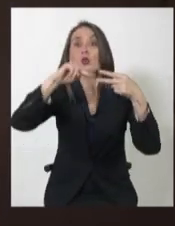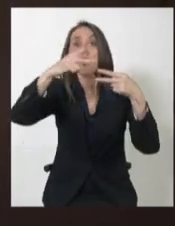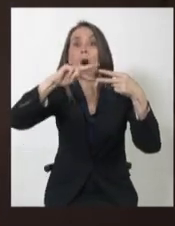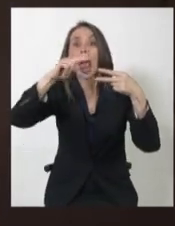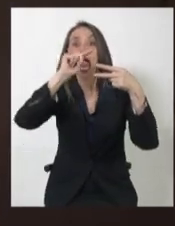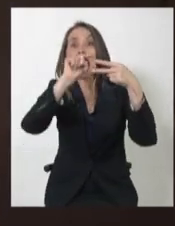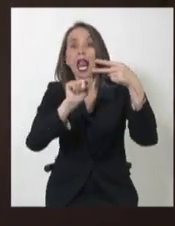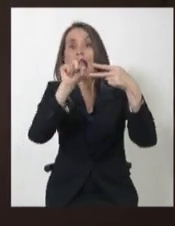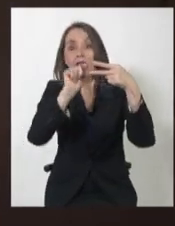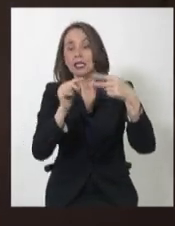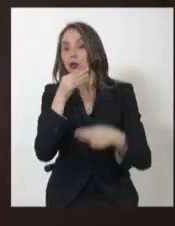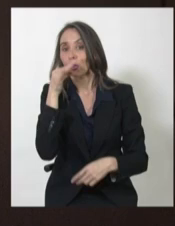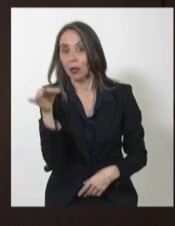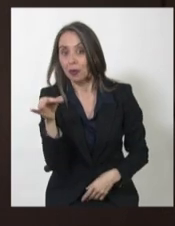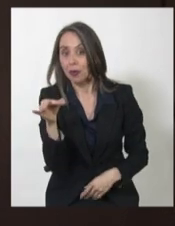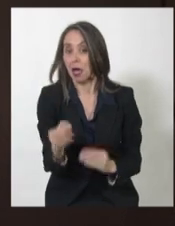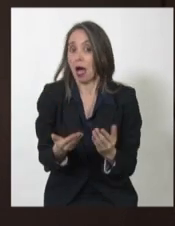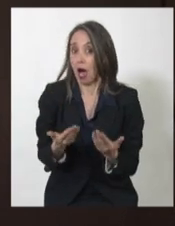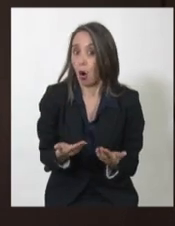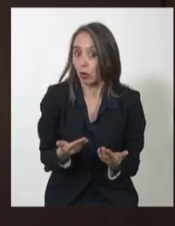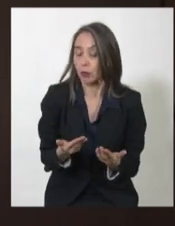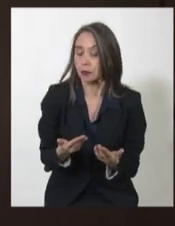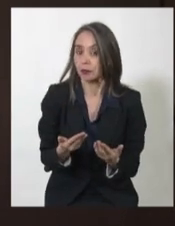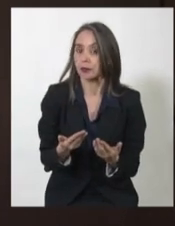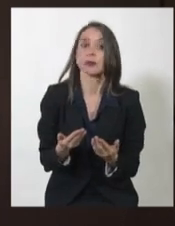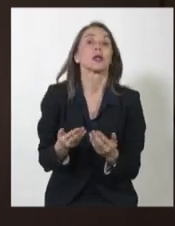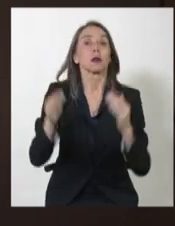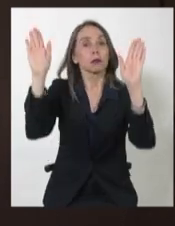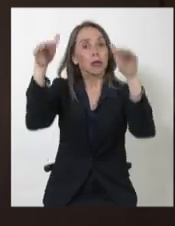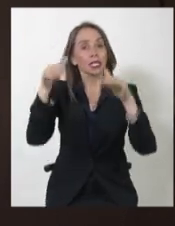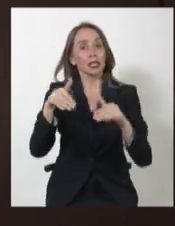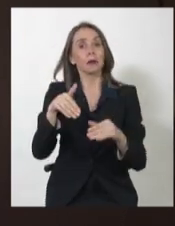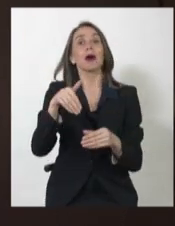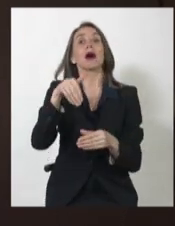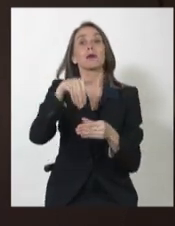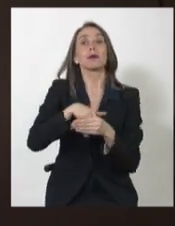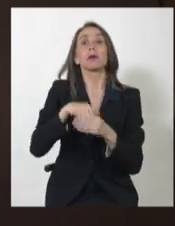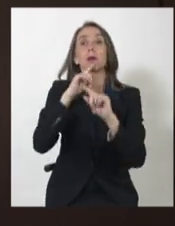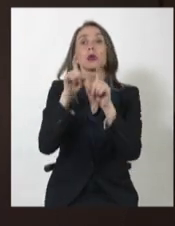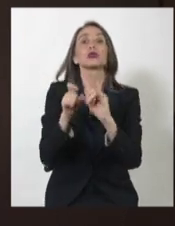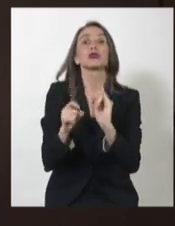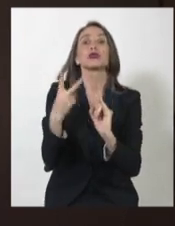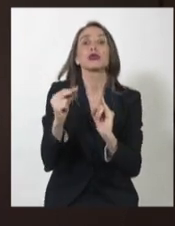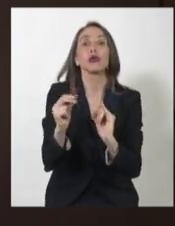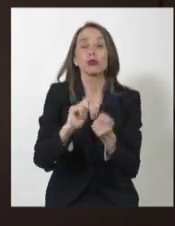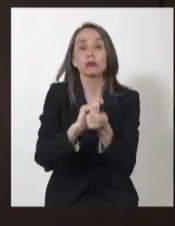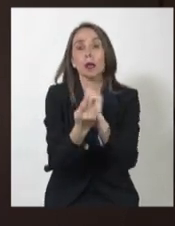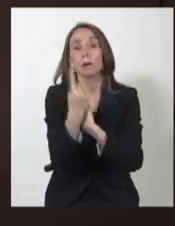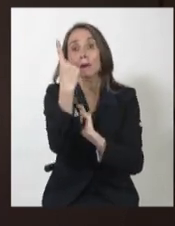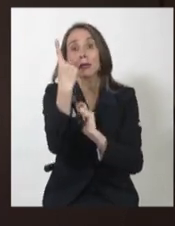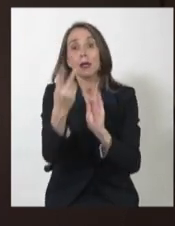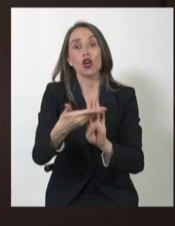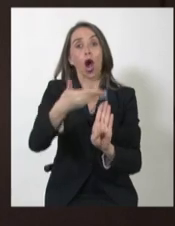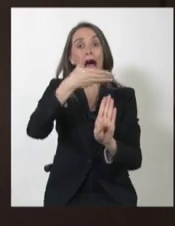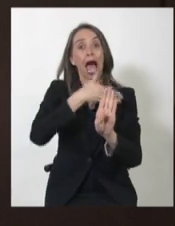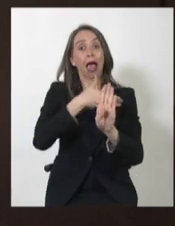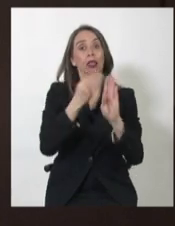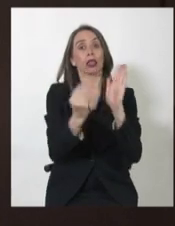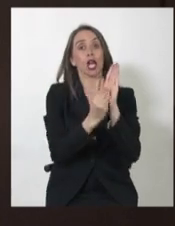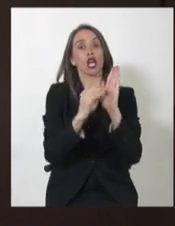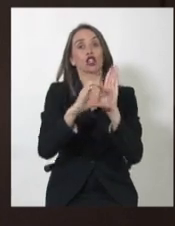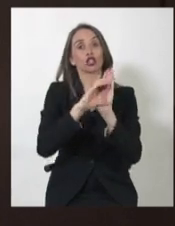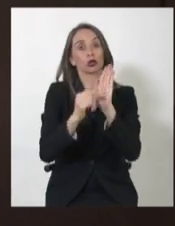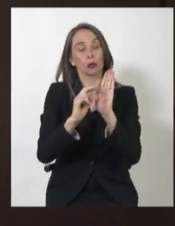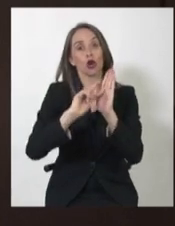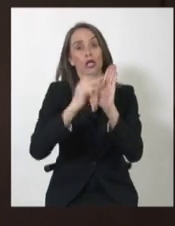esos dos aspectos que he señalado. Ahora, para poder convocar al plebiscito, evidentemente hay que haber que reformar la Constitución. Yo creo que ya se está trabajando en